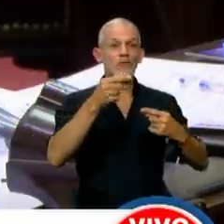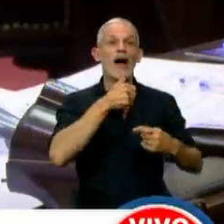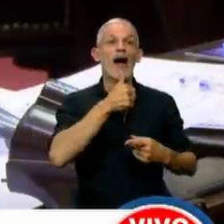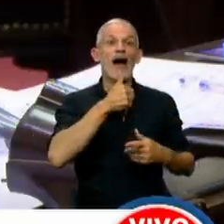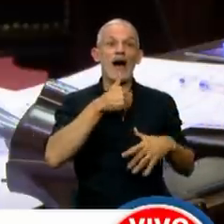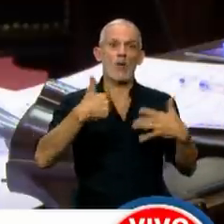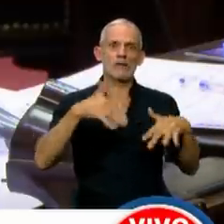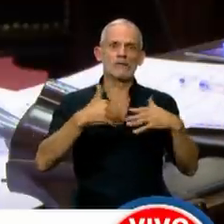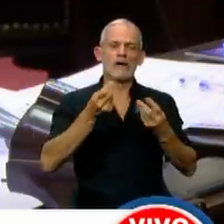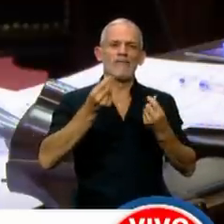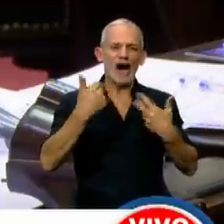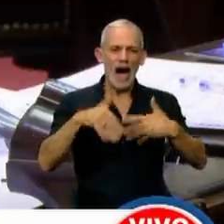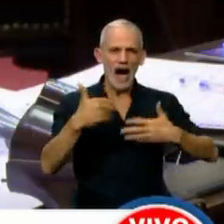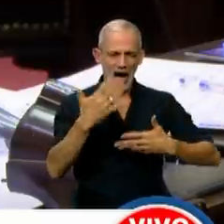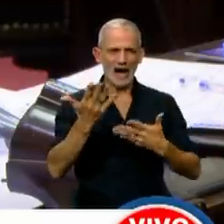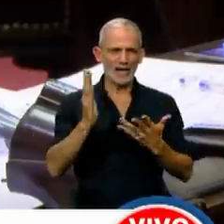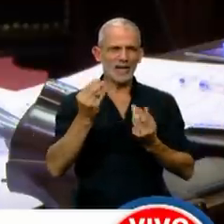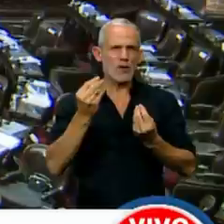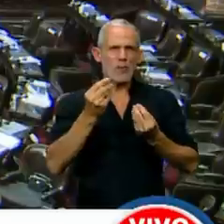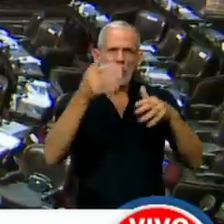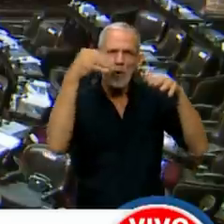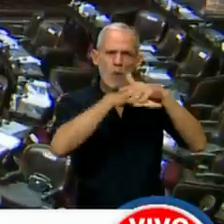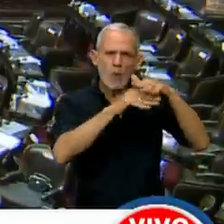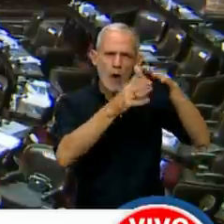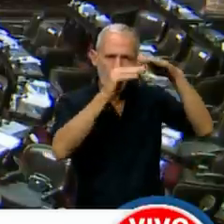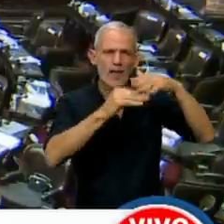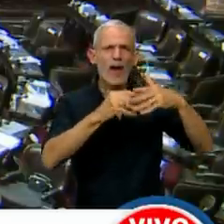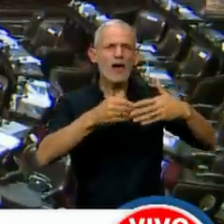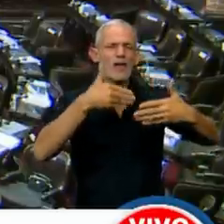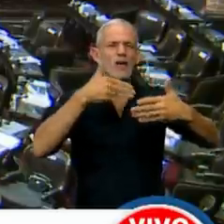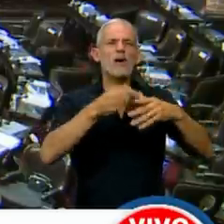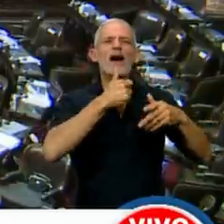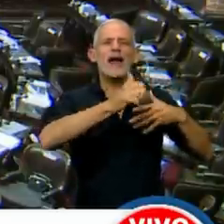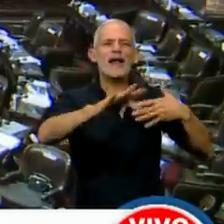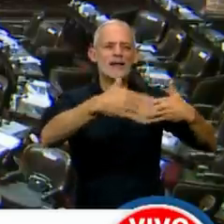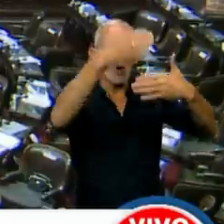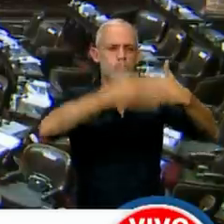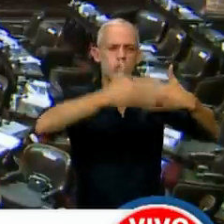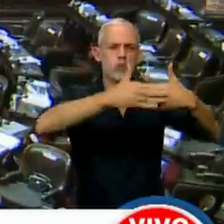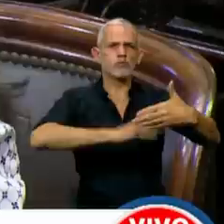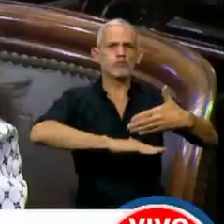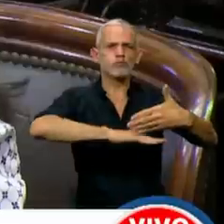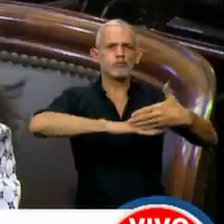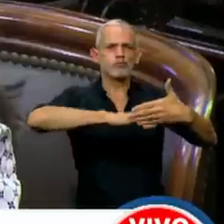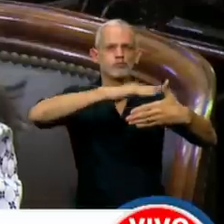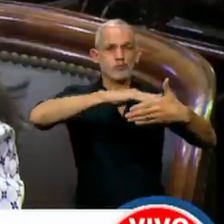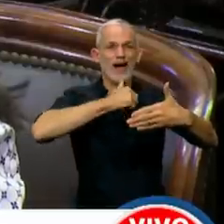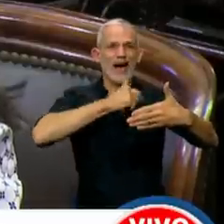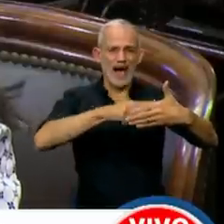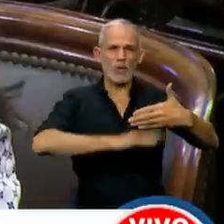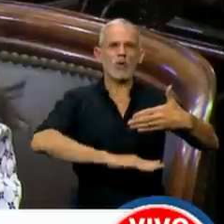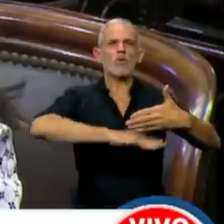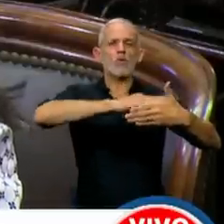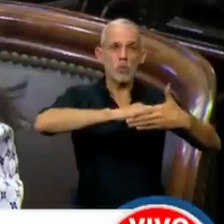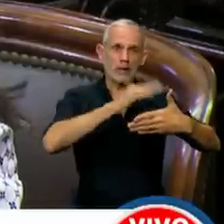agua tenga que ser almacenado en diques y así poder preservarla para también el